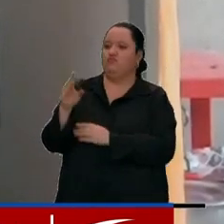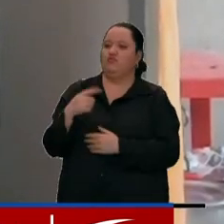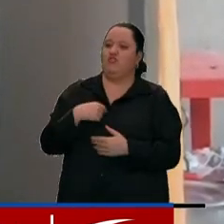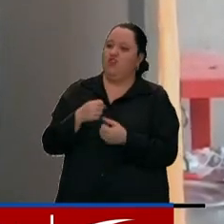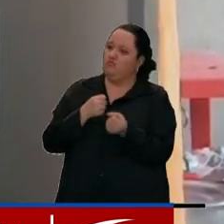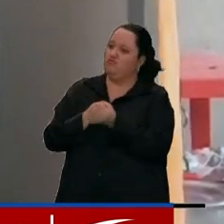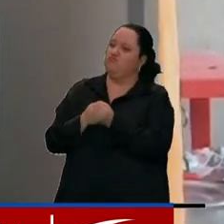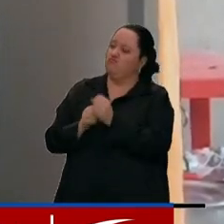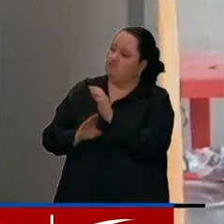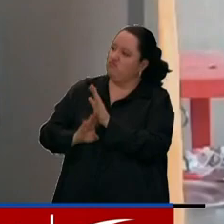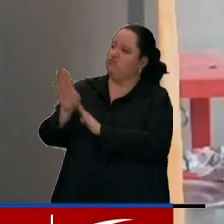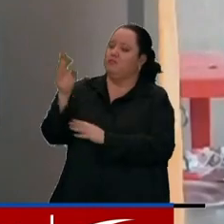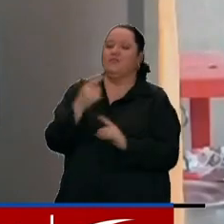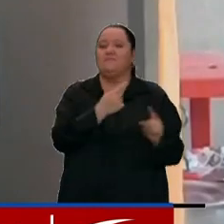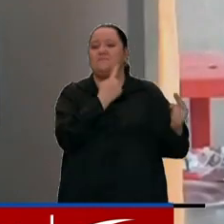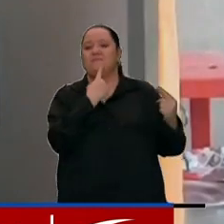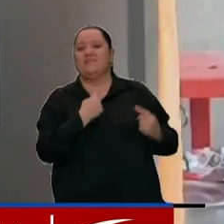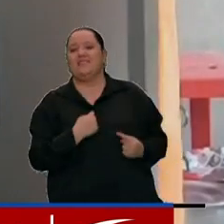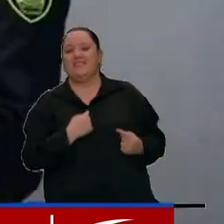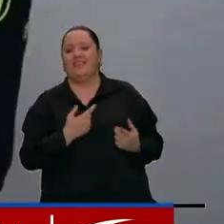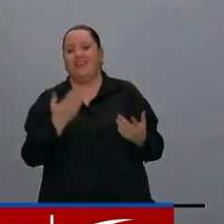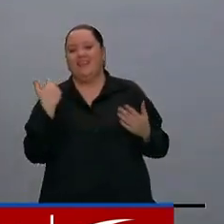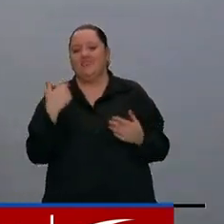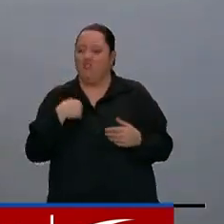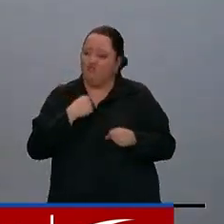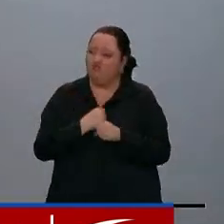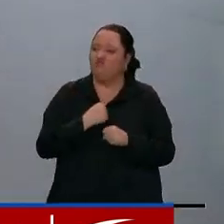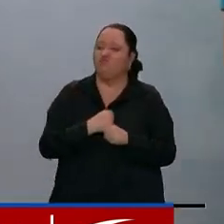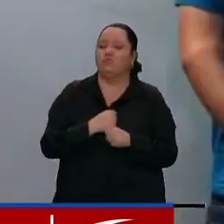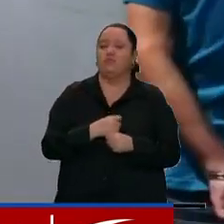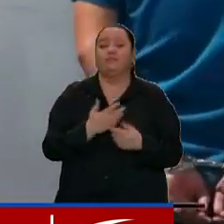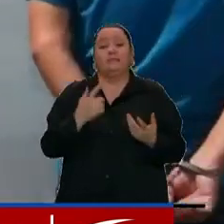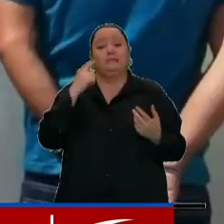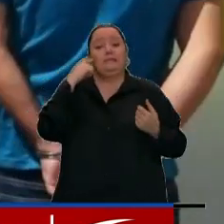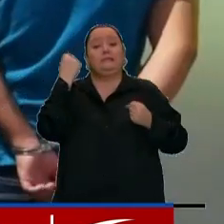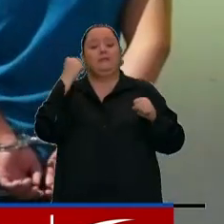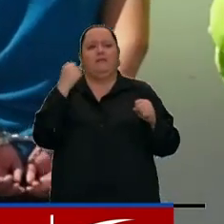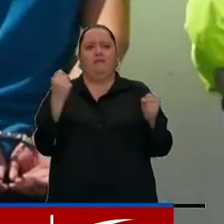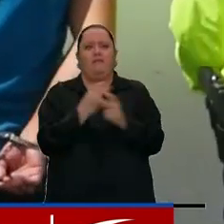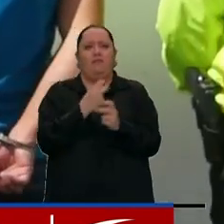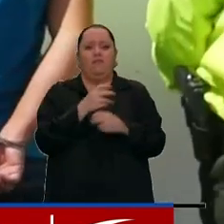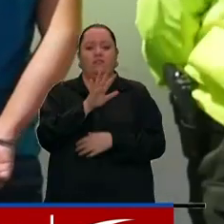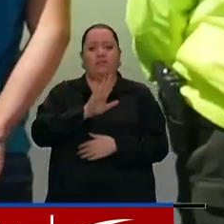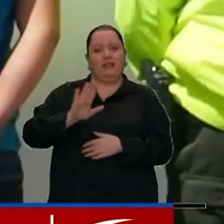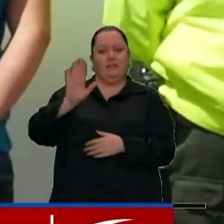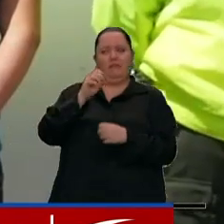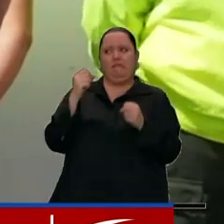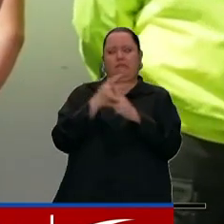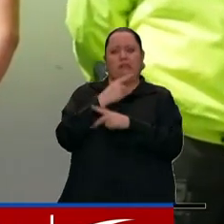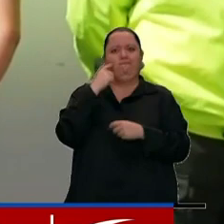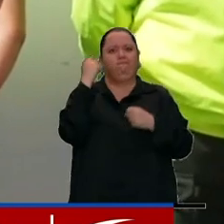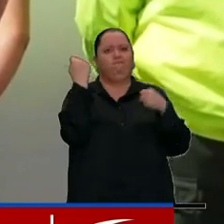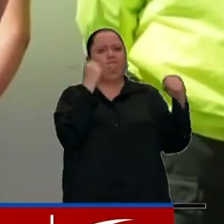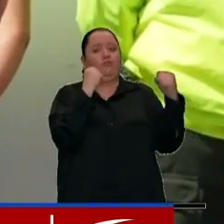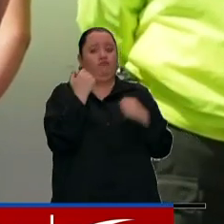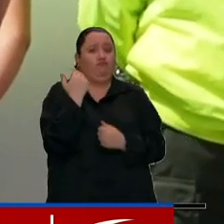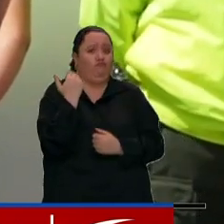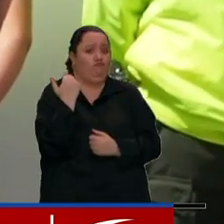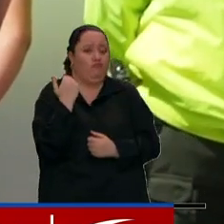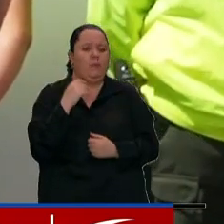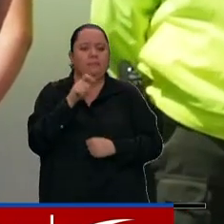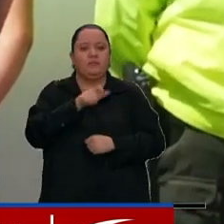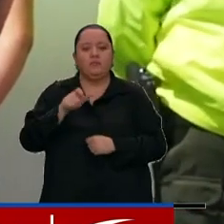yo la voy a sacar del adelante y voy a trabajar hay preocupación por los hechos de violencia en el departamento en las últimas horas la policía